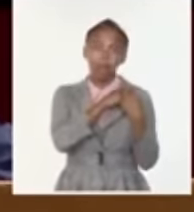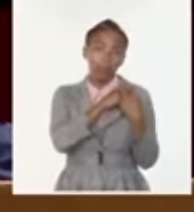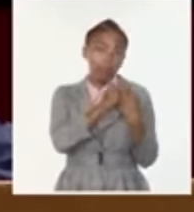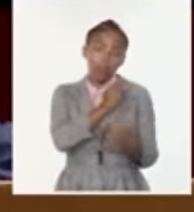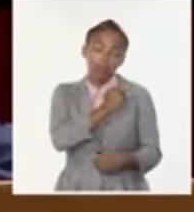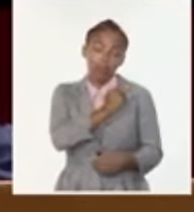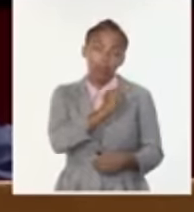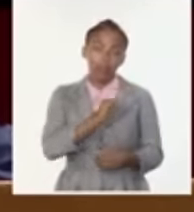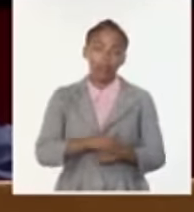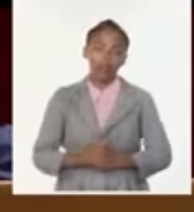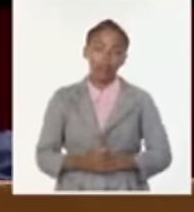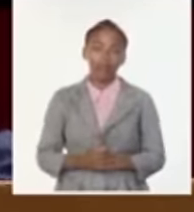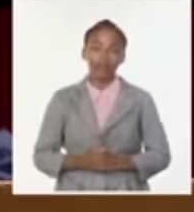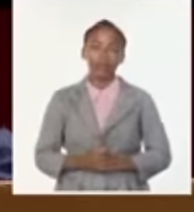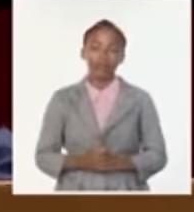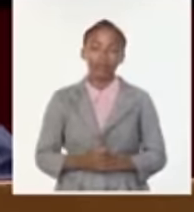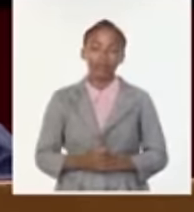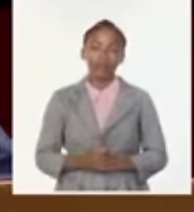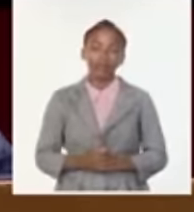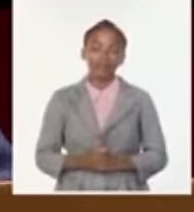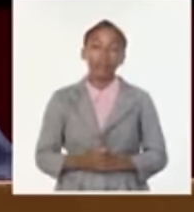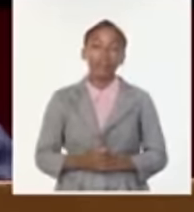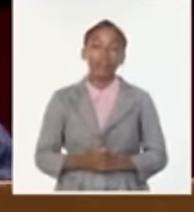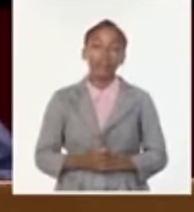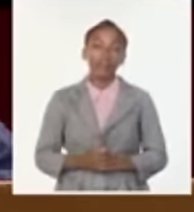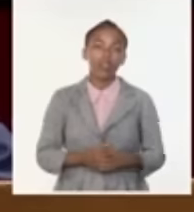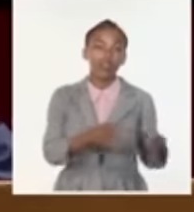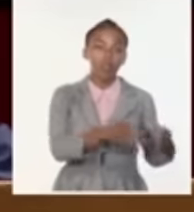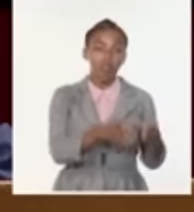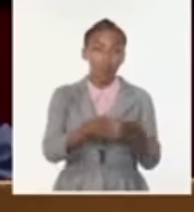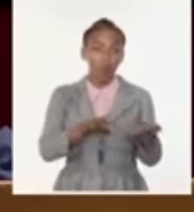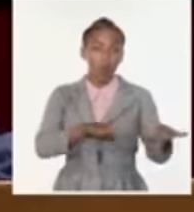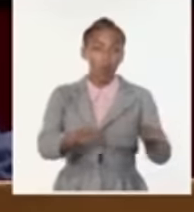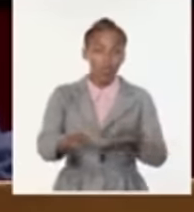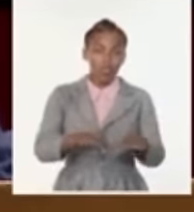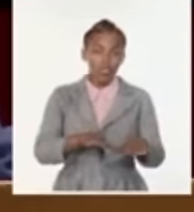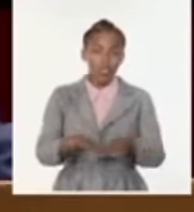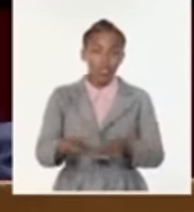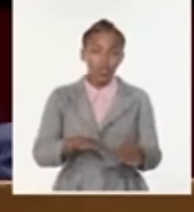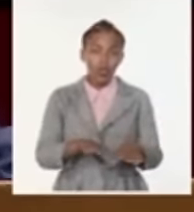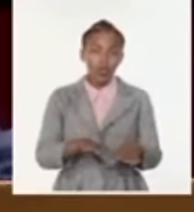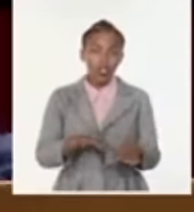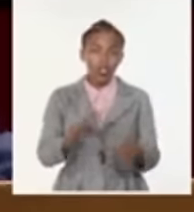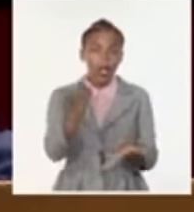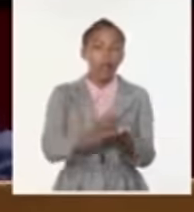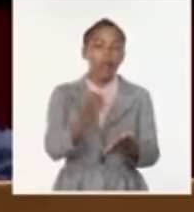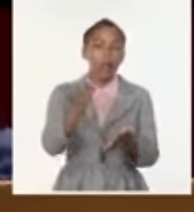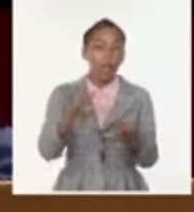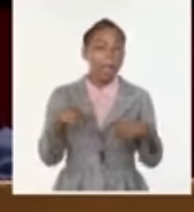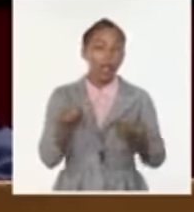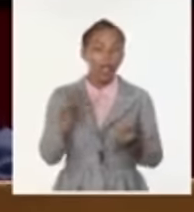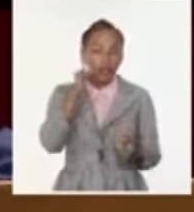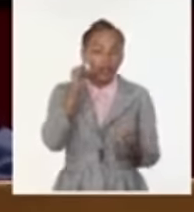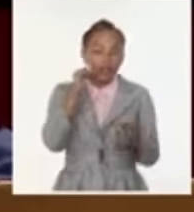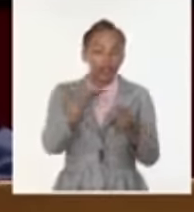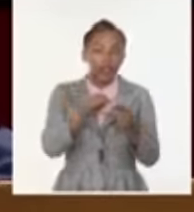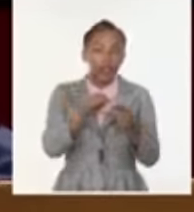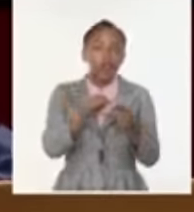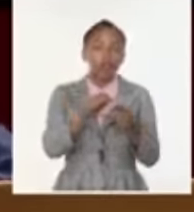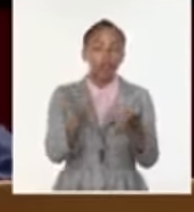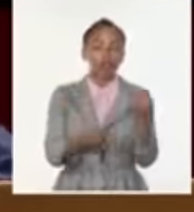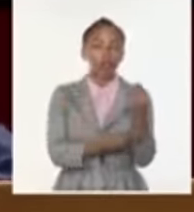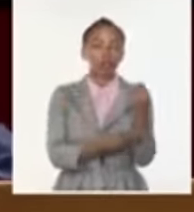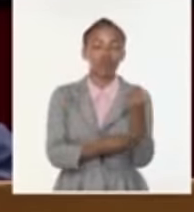el pueblo. Se aprobaron un grupo de acciones con el fin de fortalecer la